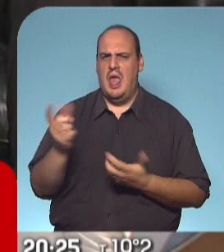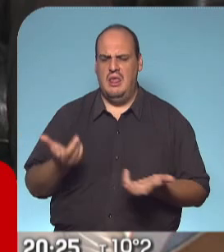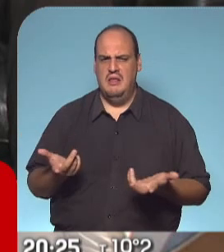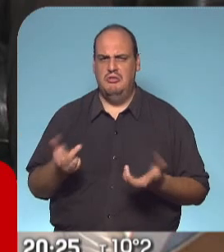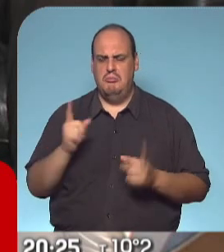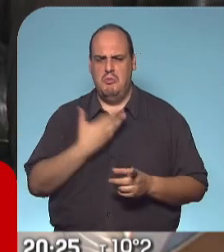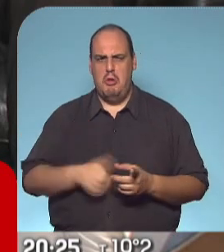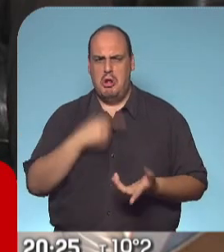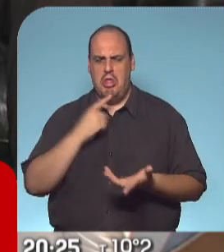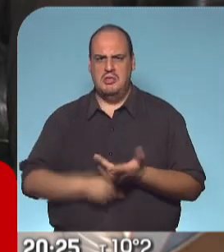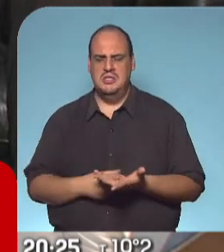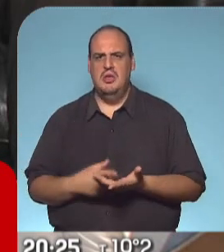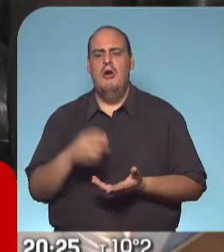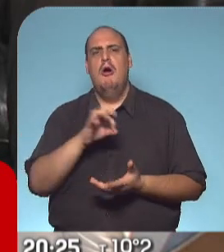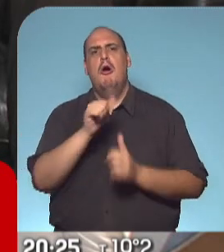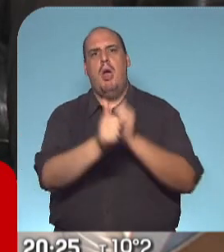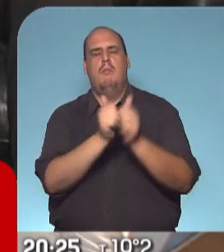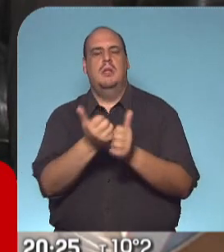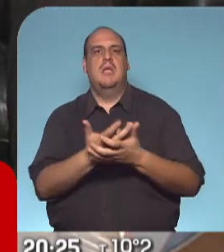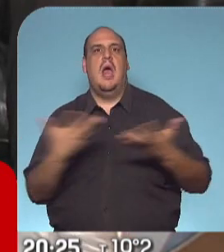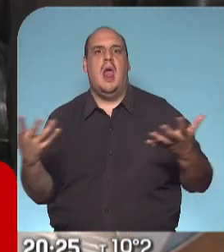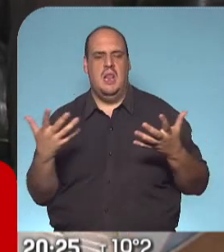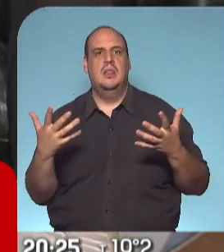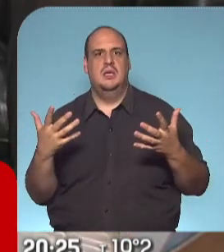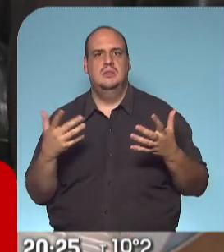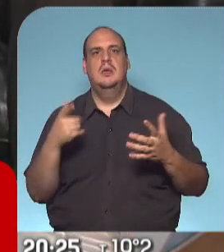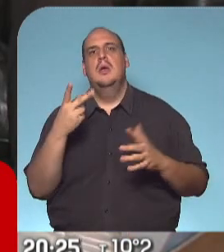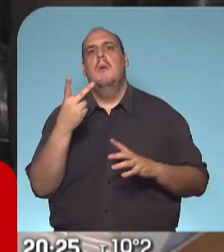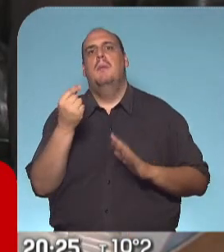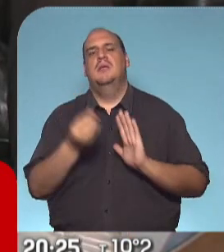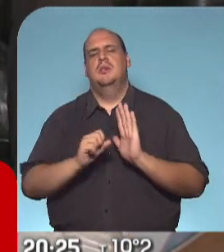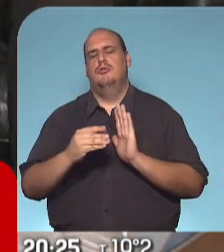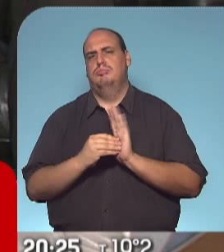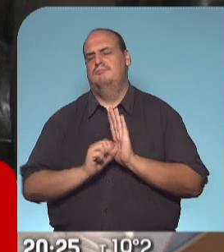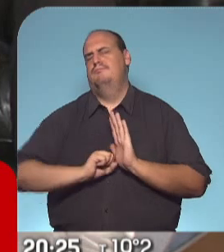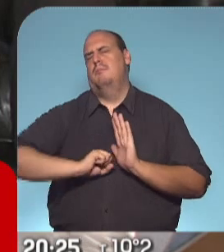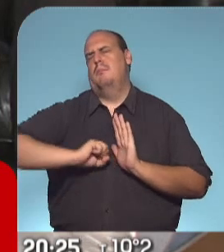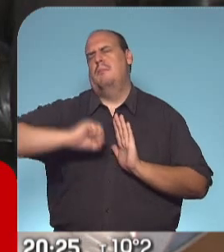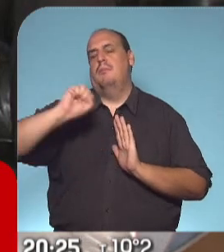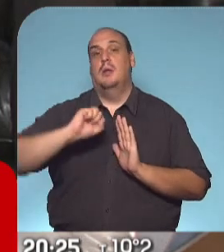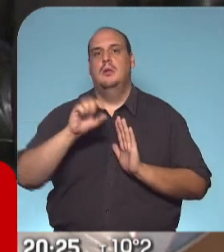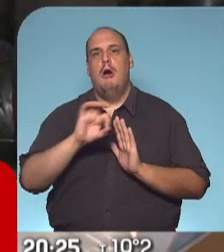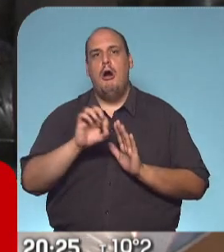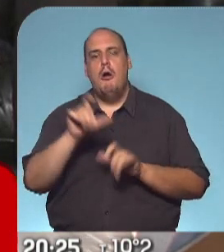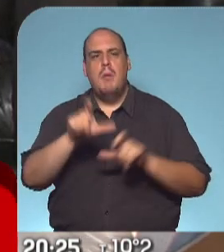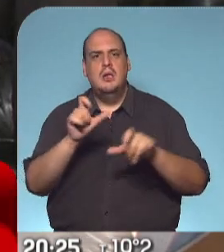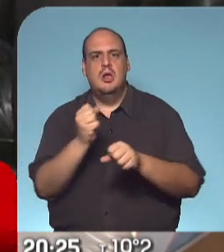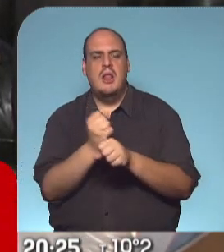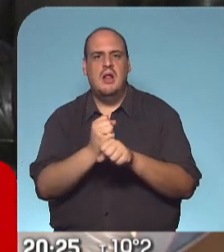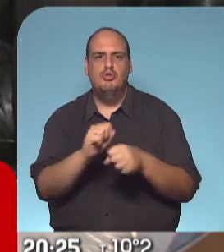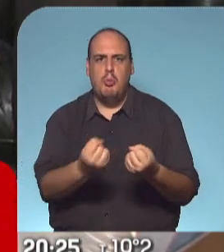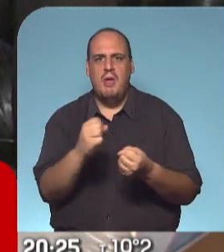gobierno decidió, grandes empresas que por ahí están aumentando precios o que están despidiendo o suspendiendo